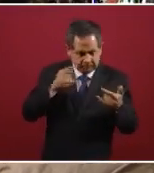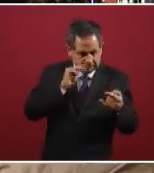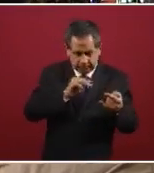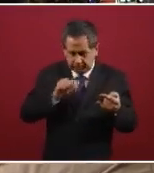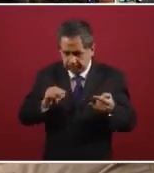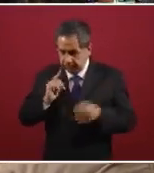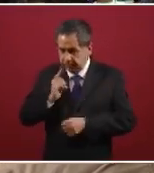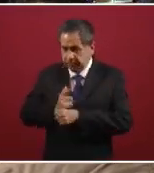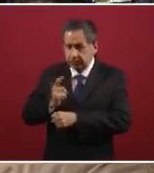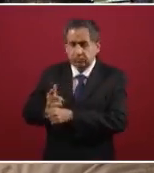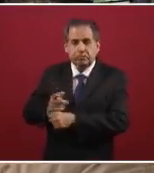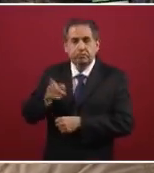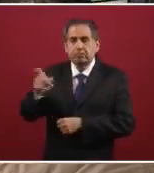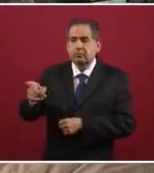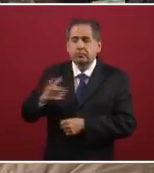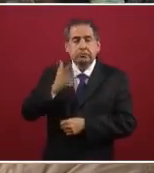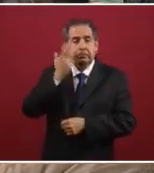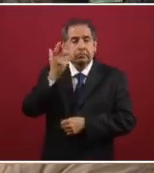de que había un doble discurso,